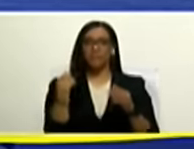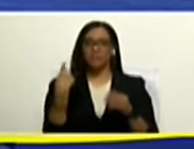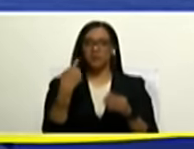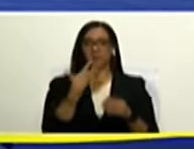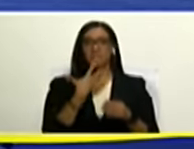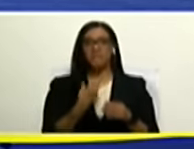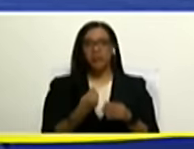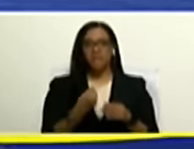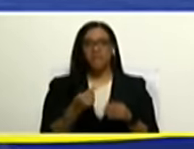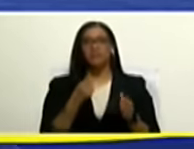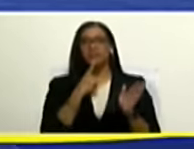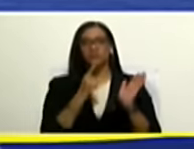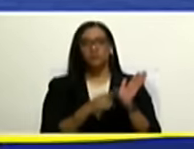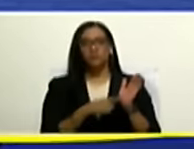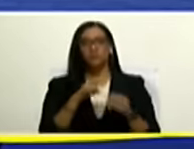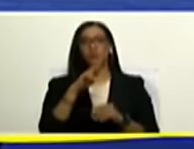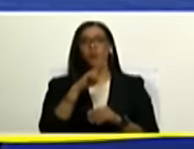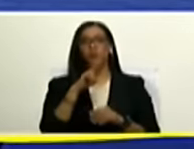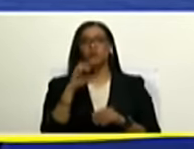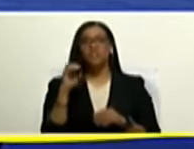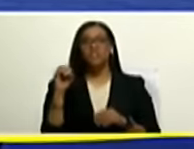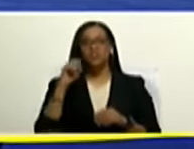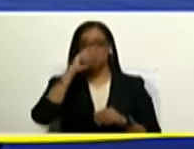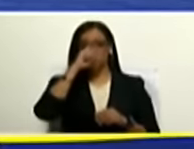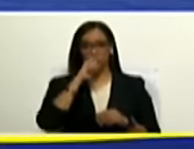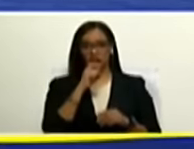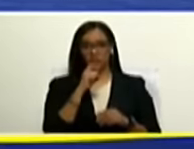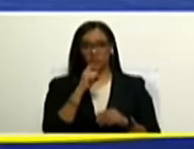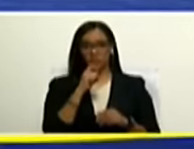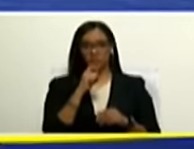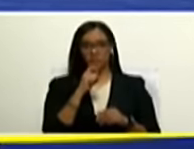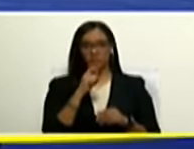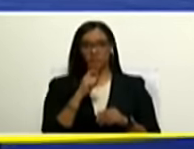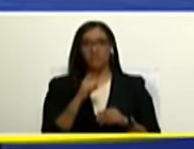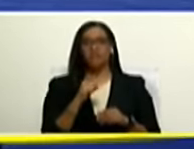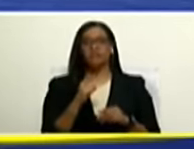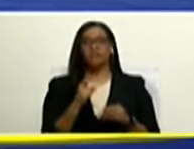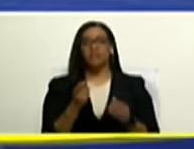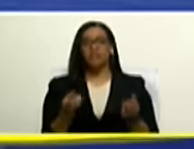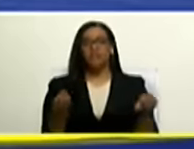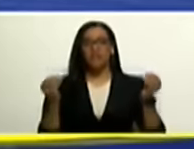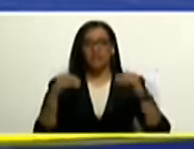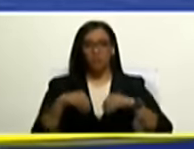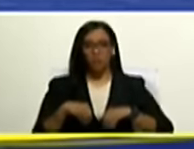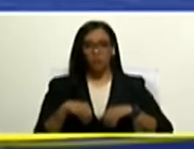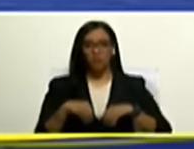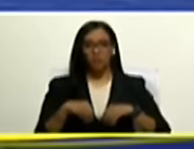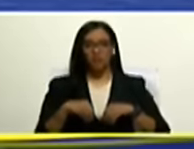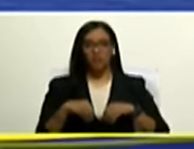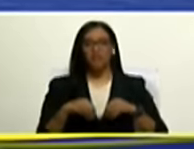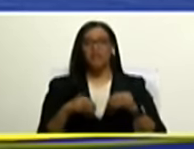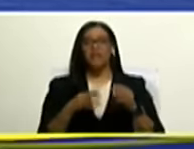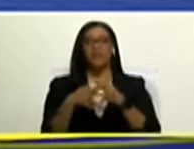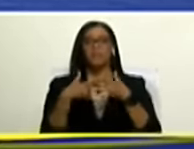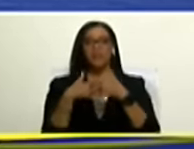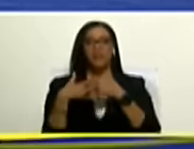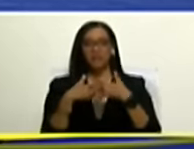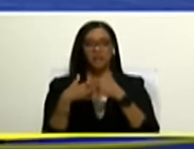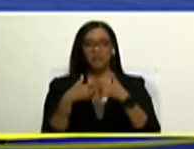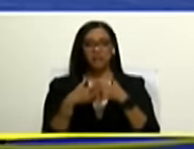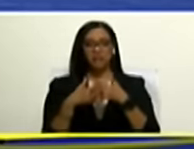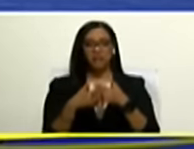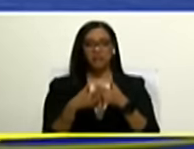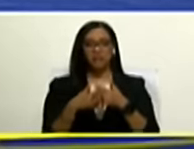diciembre, se cumplen 200 años de la vigencia de la doctrina imperial de los Estados